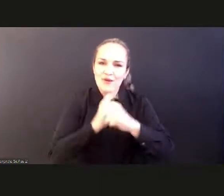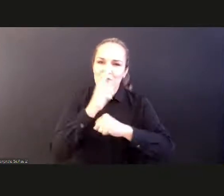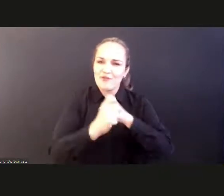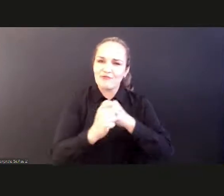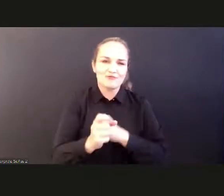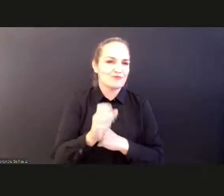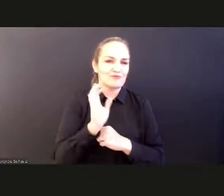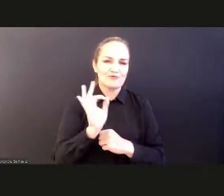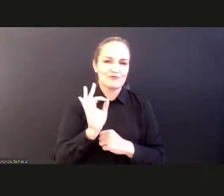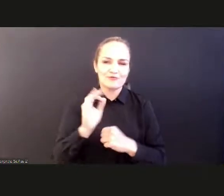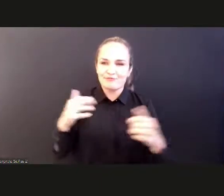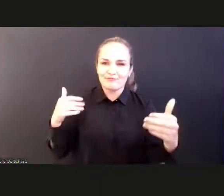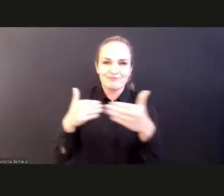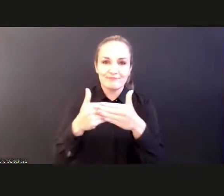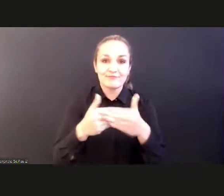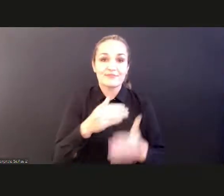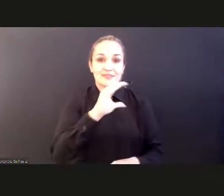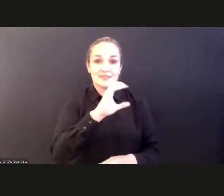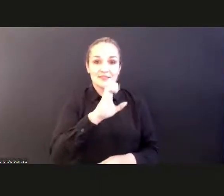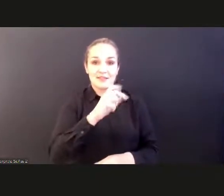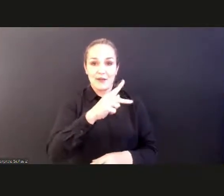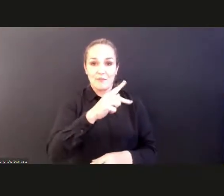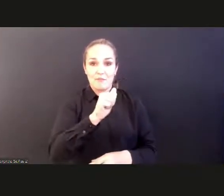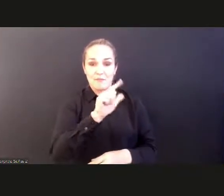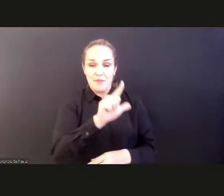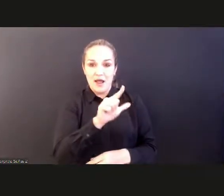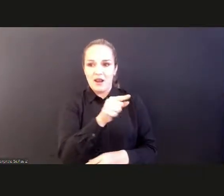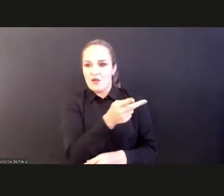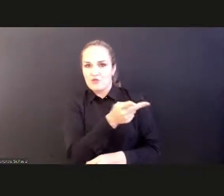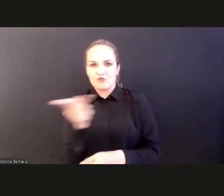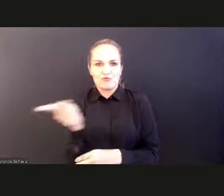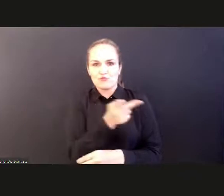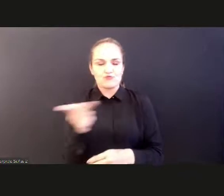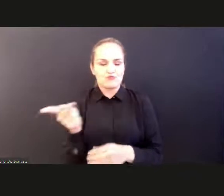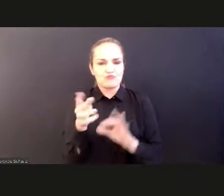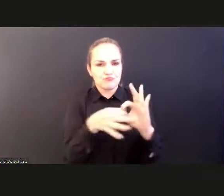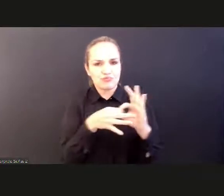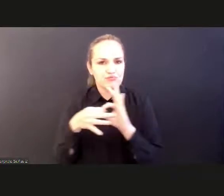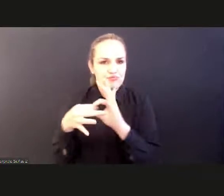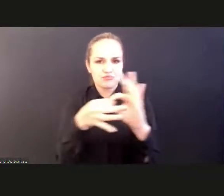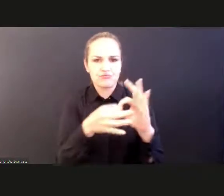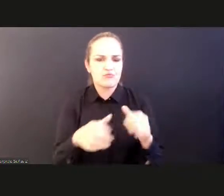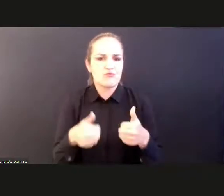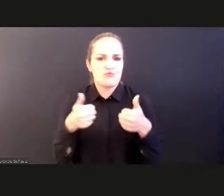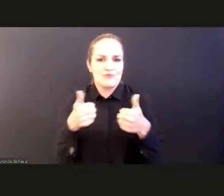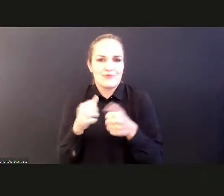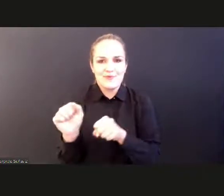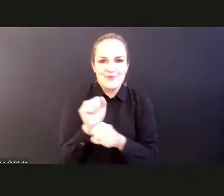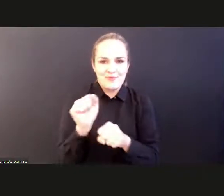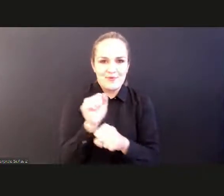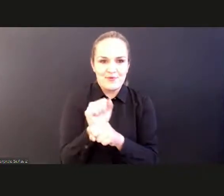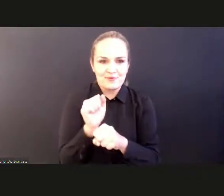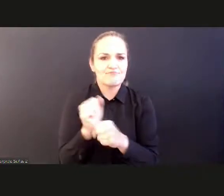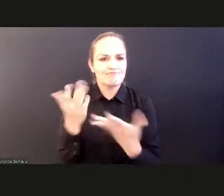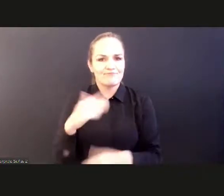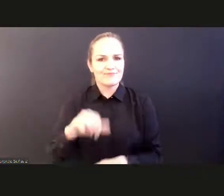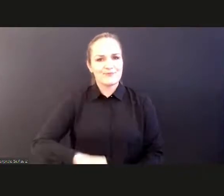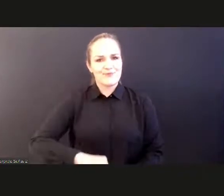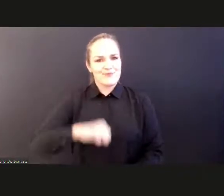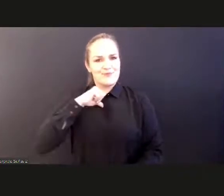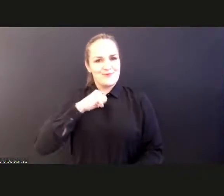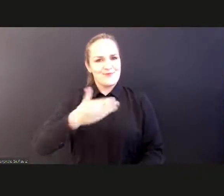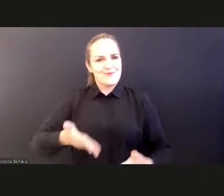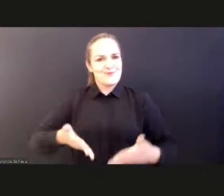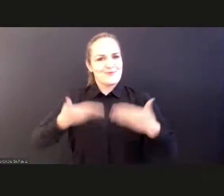como con la CEPAL, ECLAC, y estamos muy orgullosos